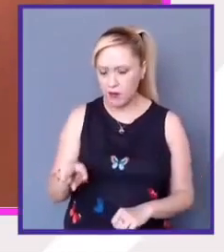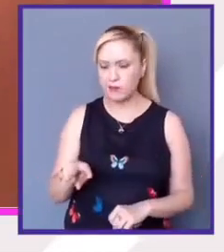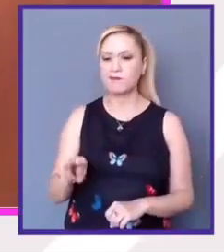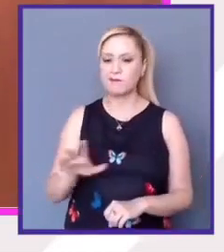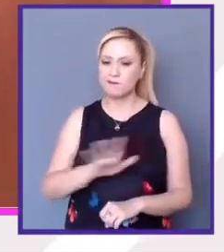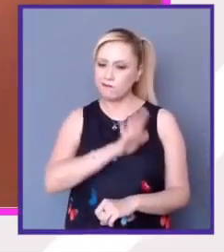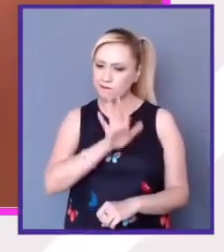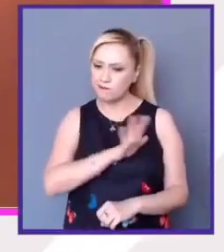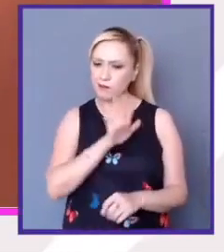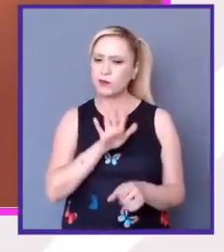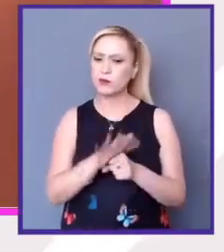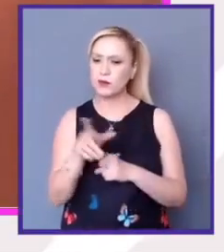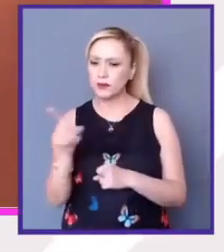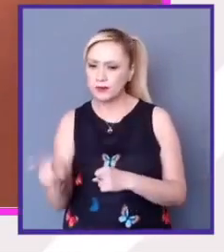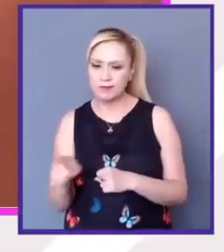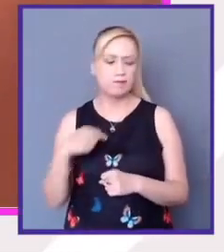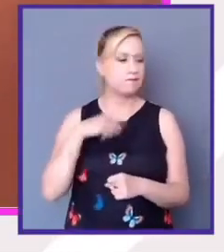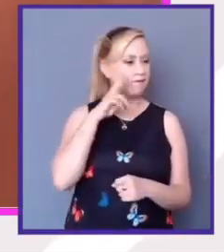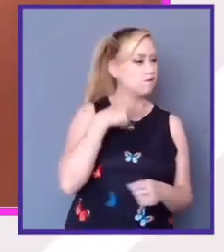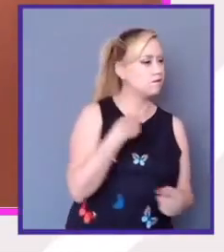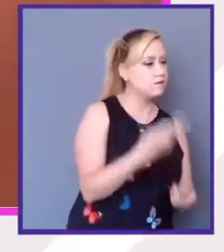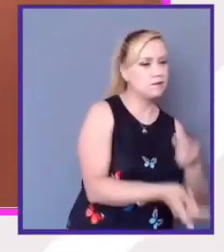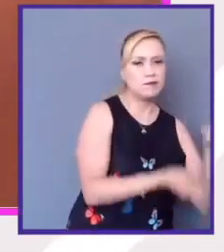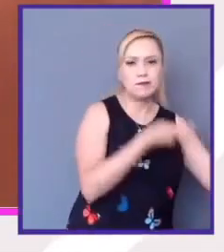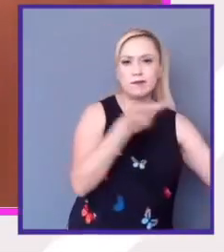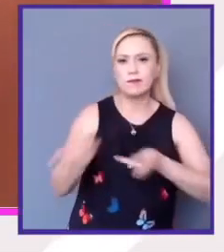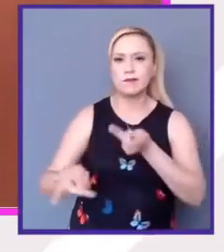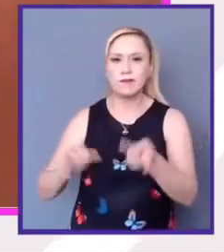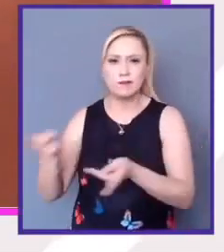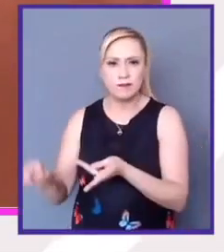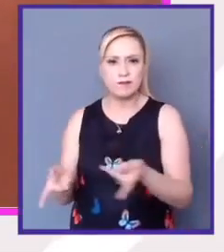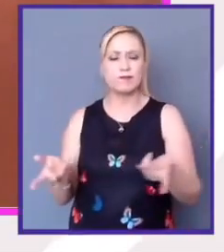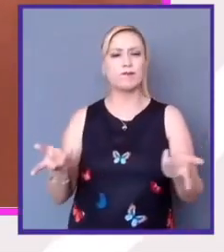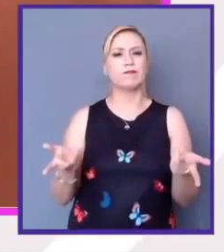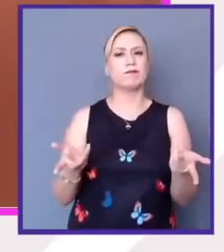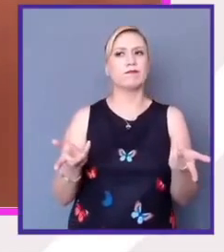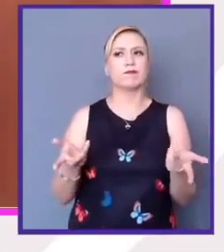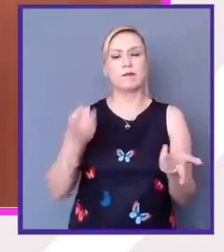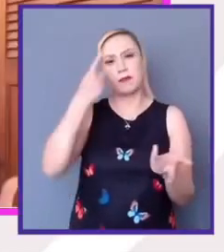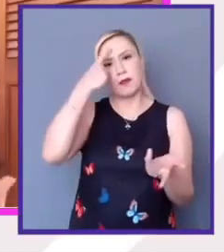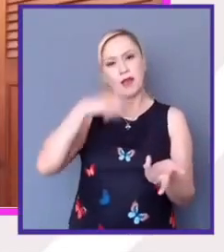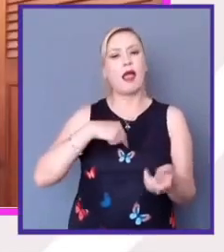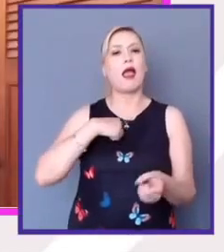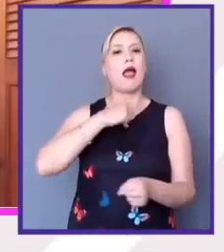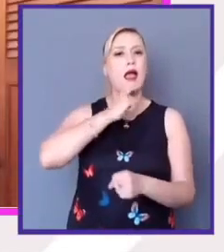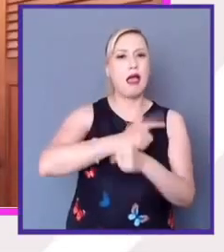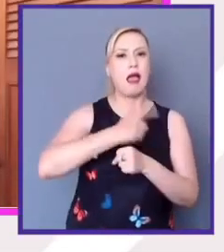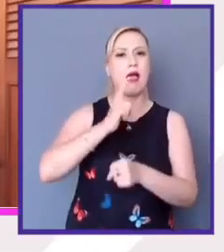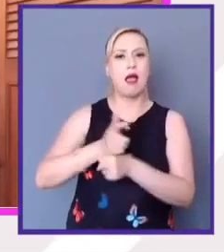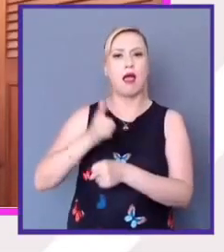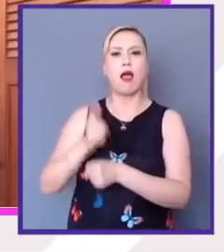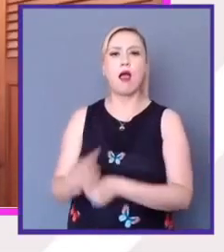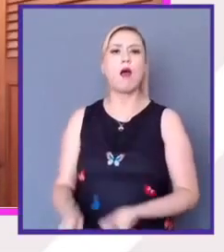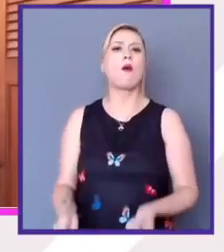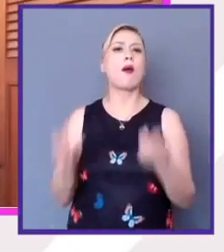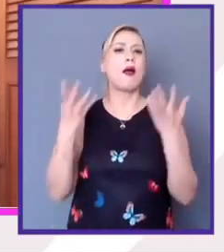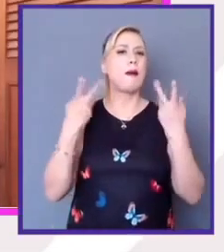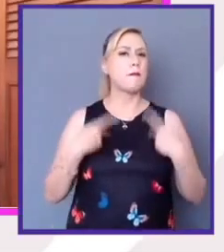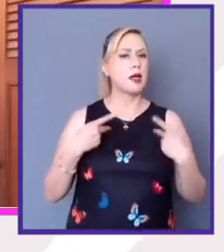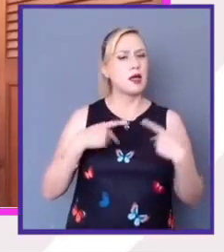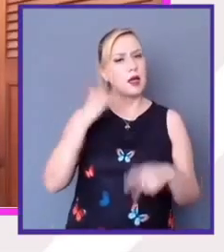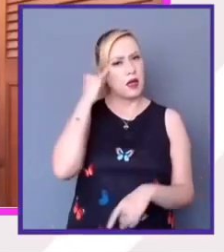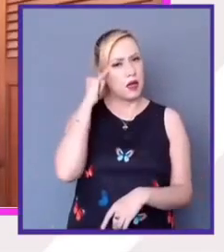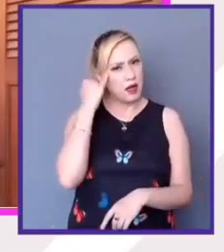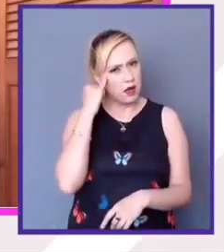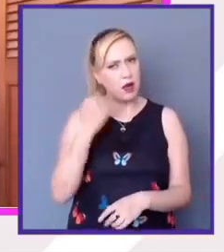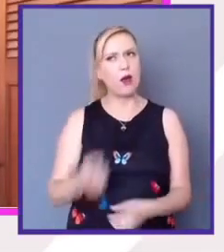blanco, hacer encuestas, hacer cuestionarios para poder identificar cuántas personas indígenas hay,